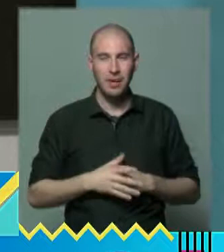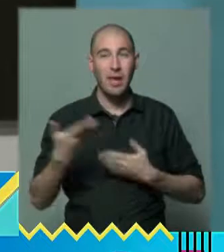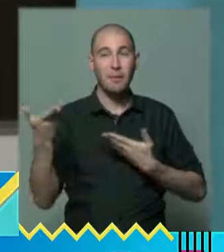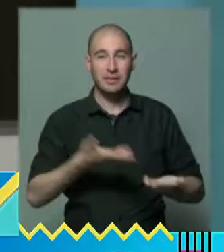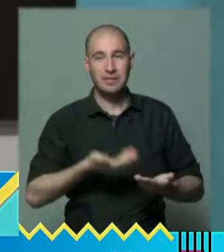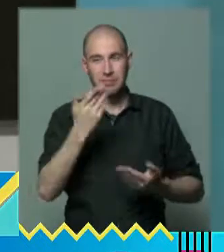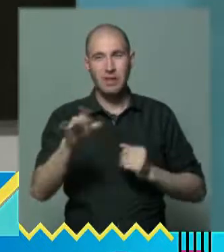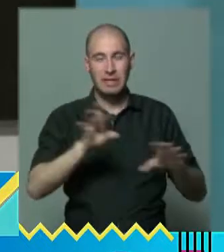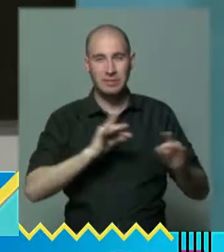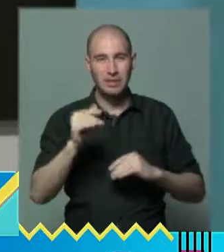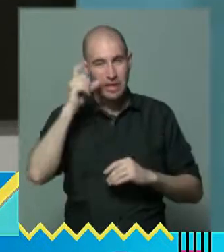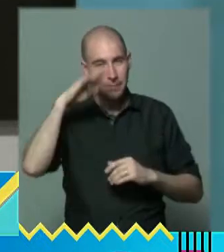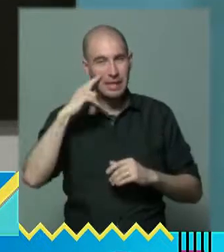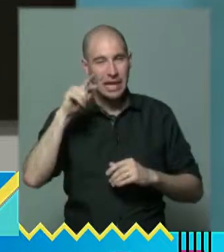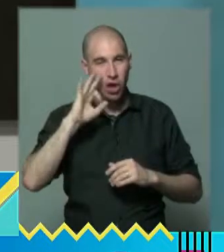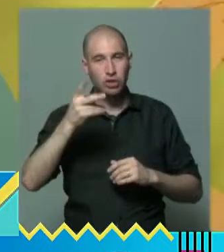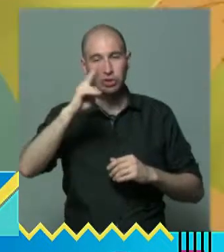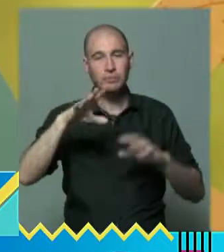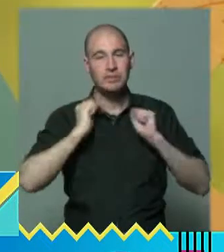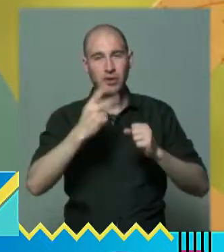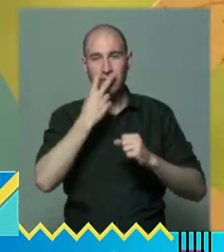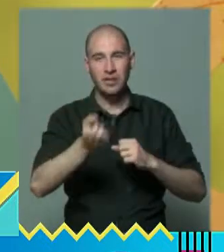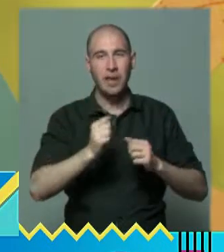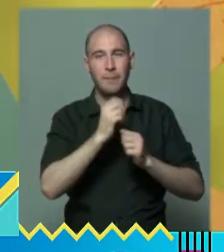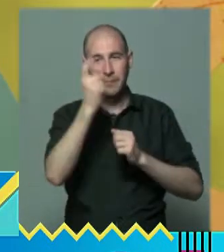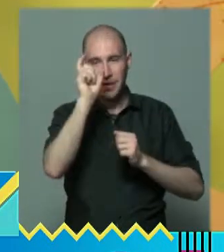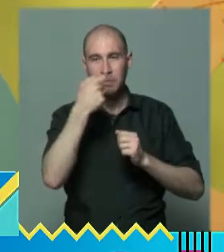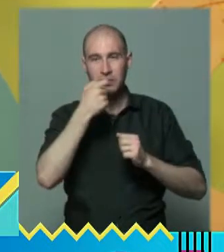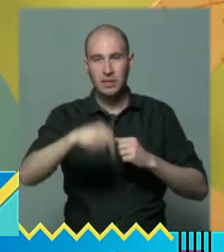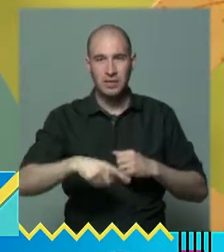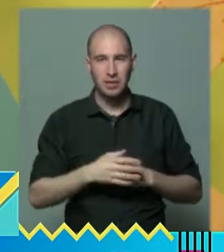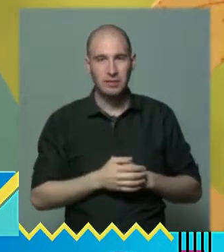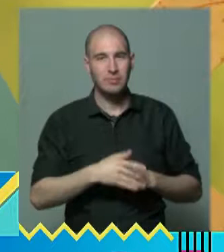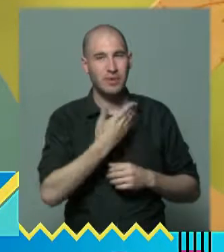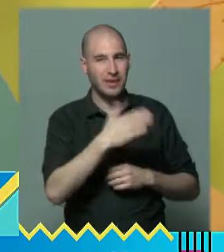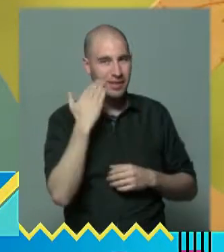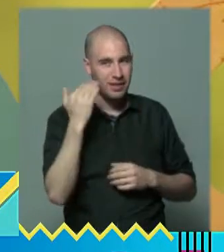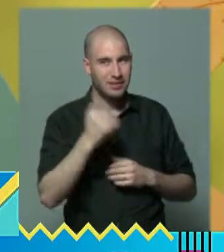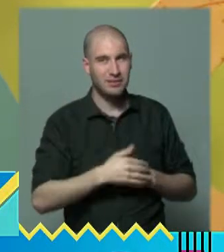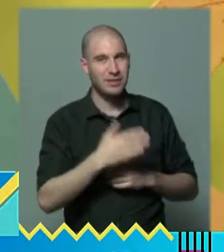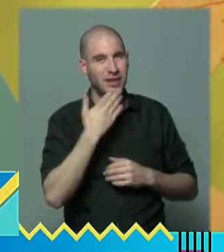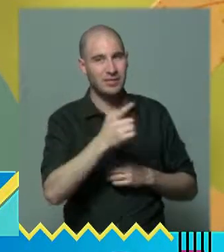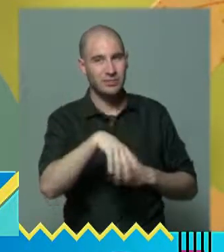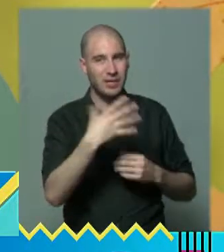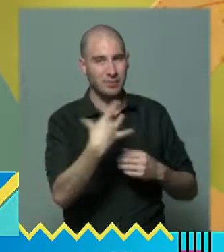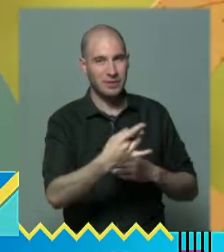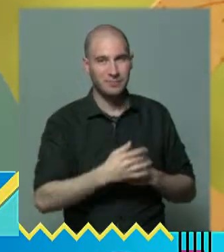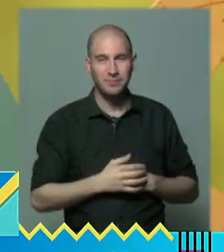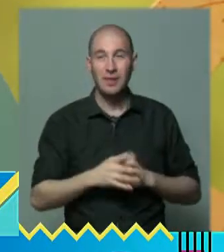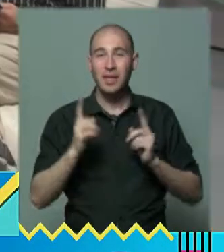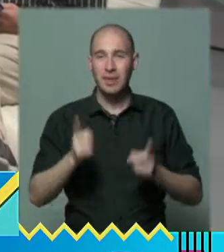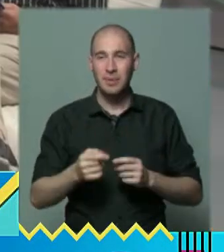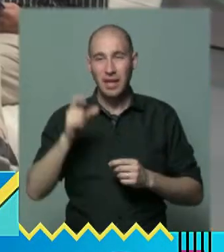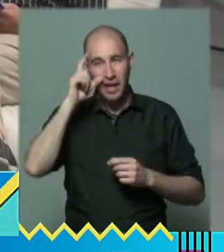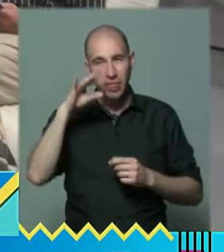presentar a nuestros invitados. Estamos con Emilio Guiñazú, subsecretario de Energía y Minería de la provincia de Mendoza. Gracias por estar aquí. Gracias a usted por invitarme. Y también estamos